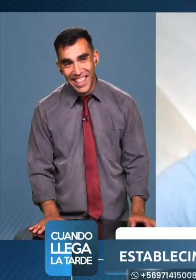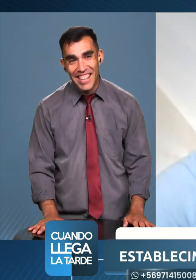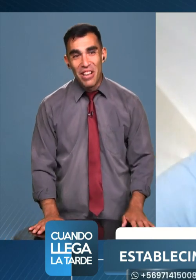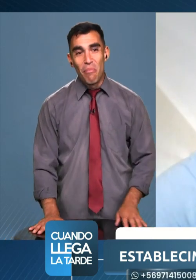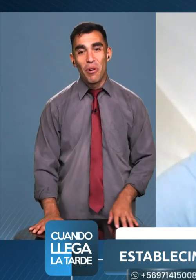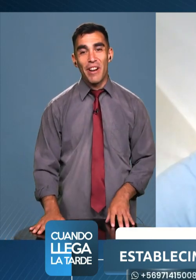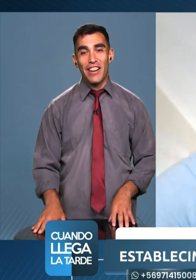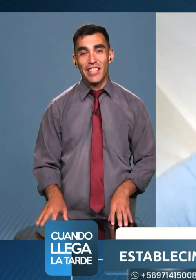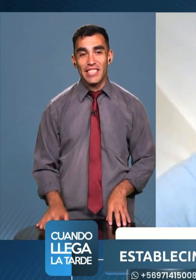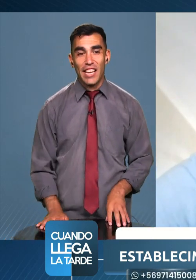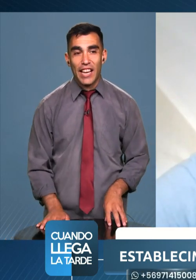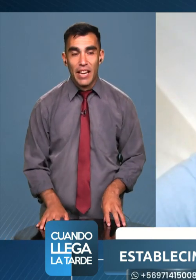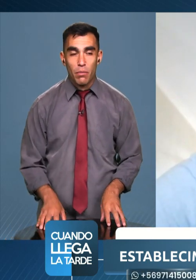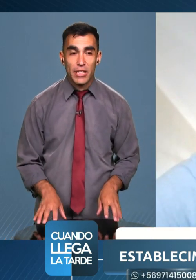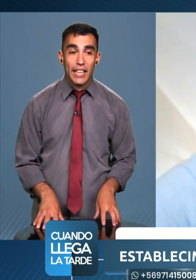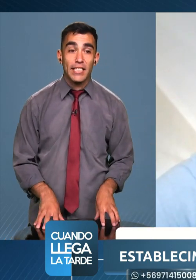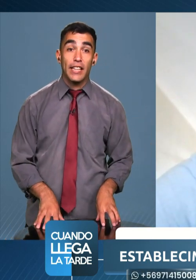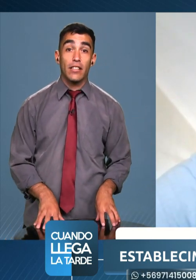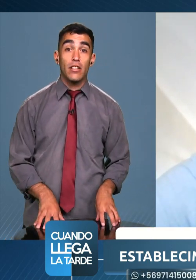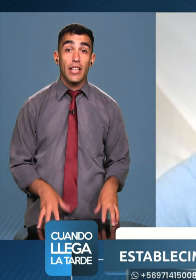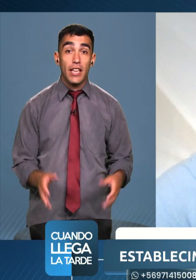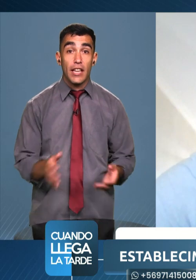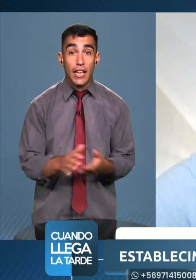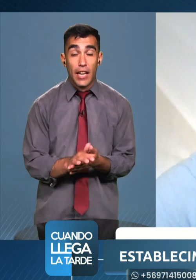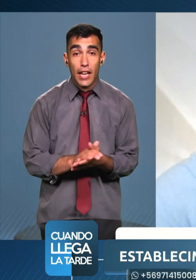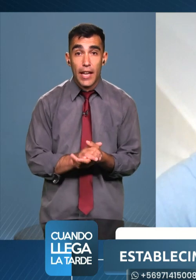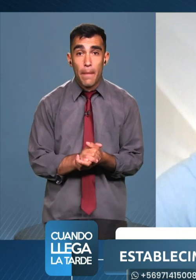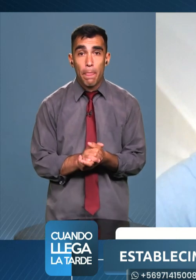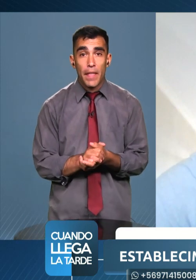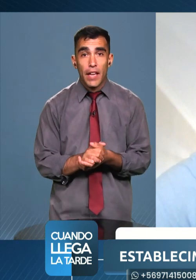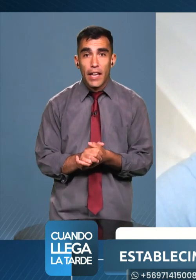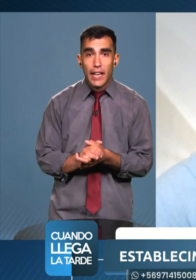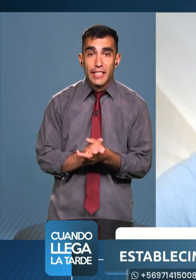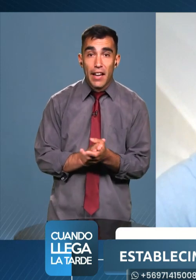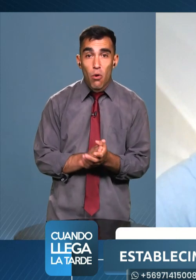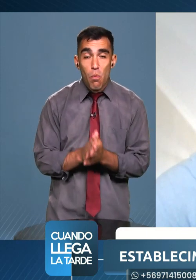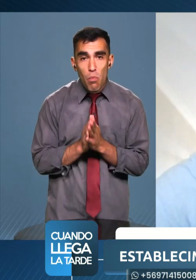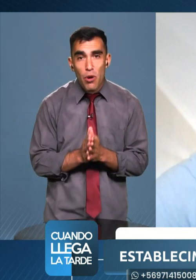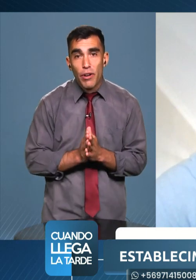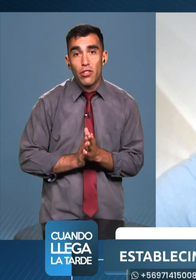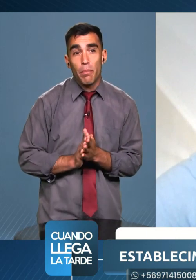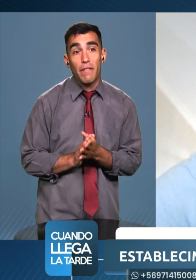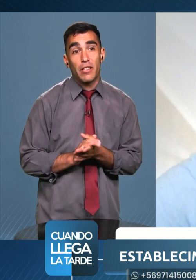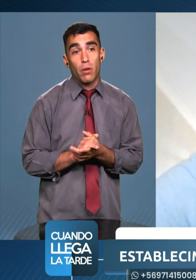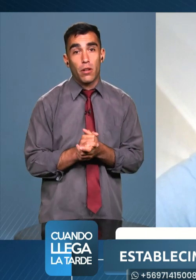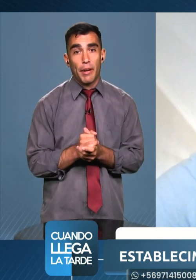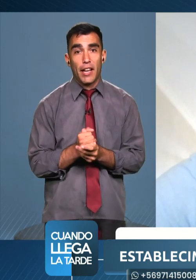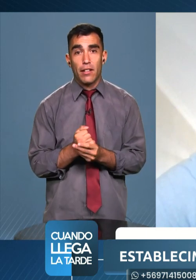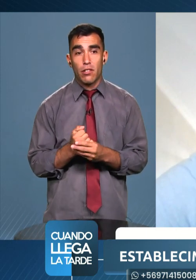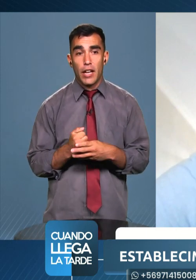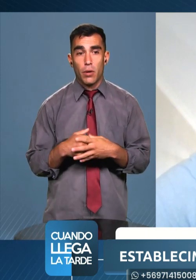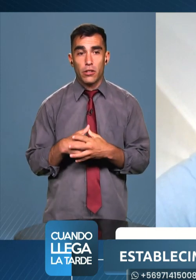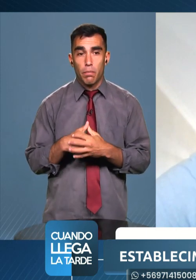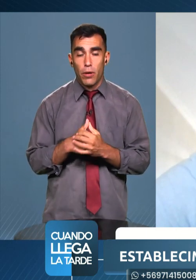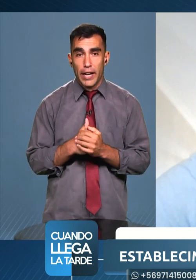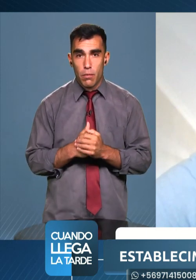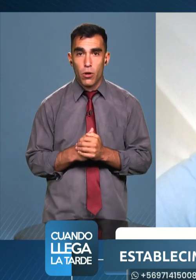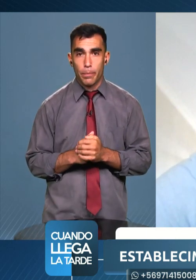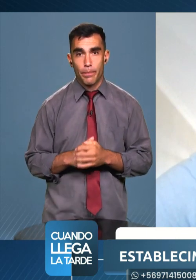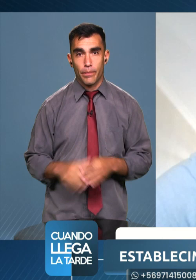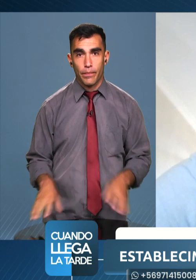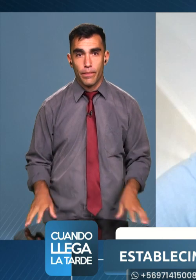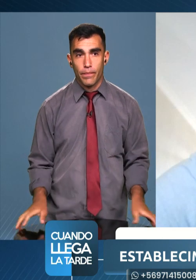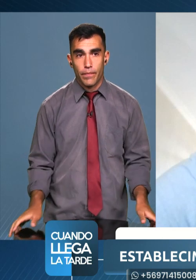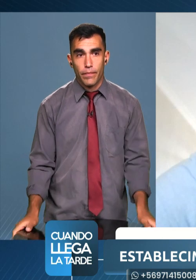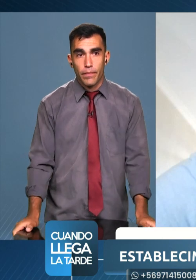sí. Así que muy buena noticia. Muchas gracias, director, y... que sea un muy buen 2024 para toda la educación pública de